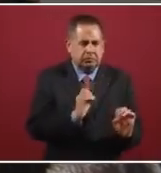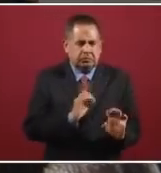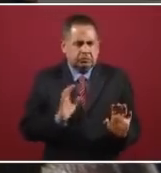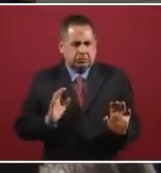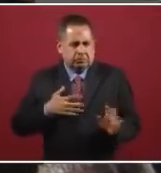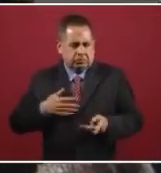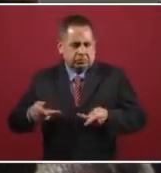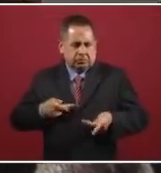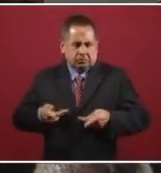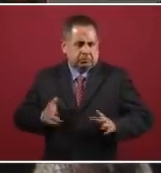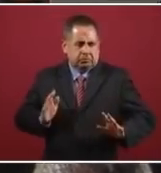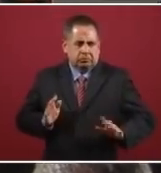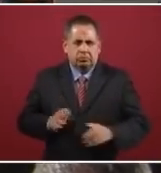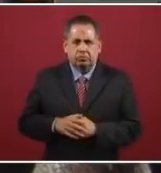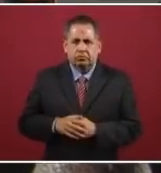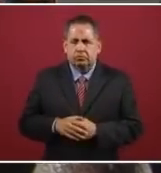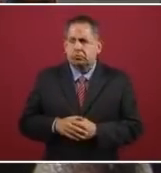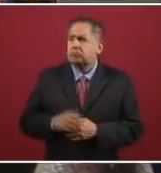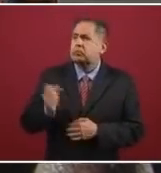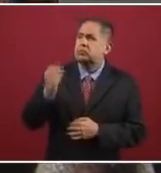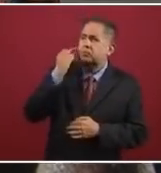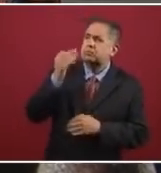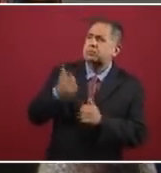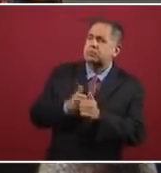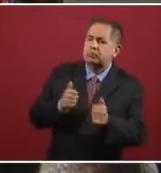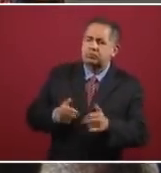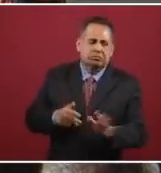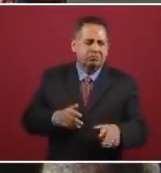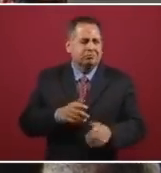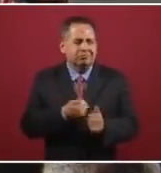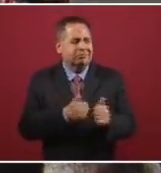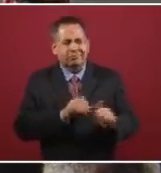Sí, pero ¿cuánto podría retrasarlo, presidente? Nada,